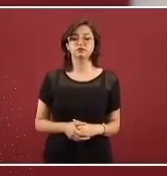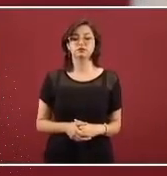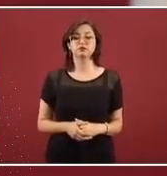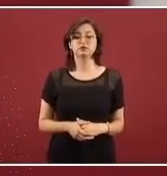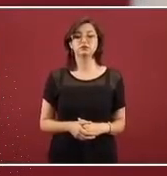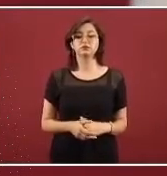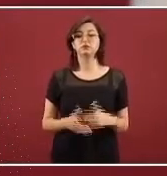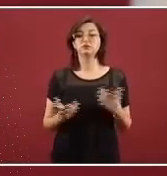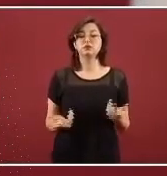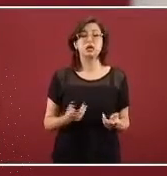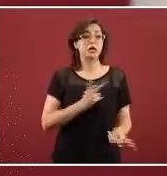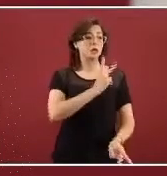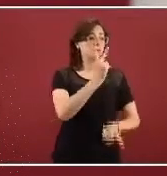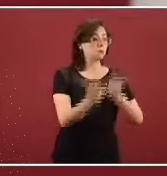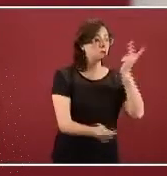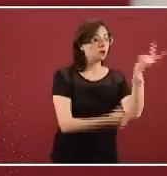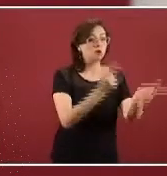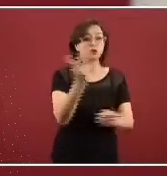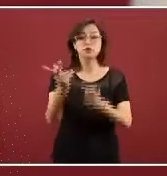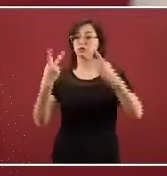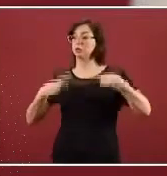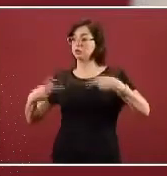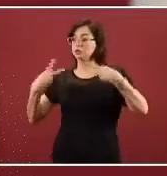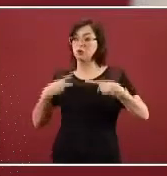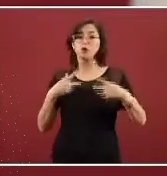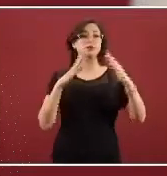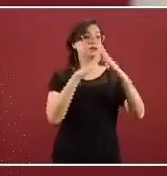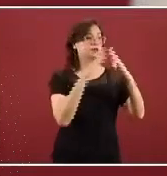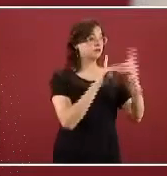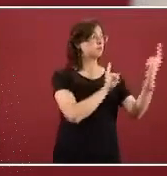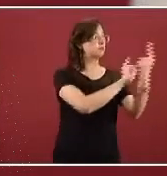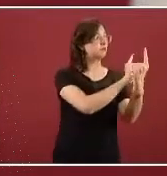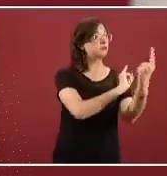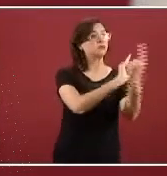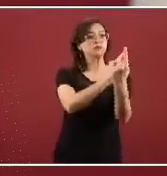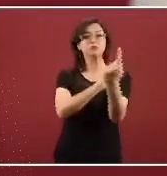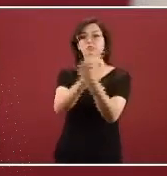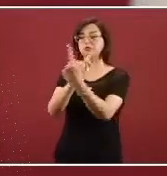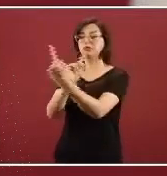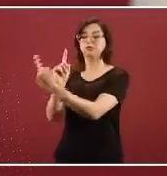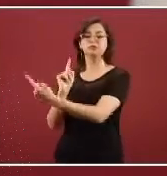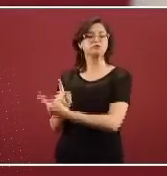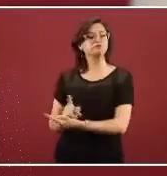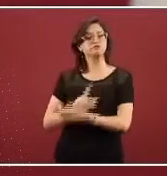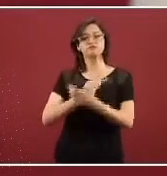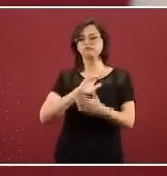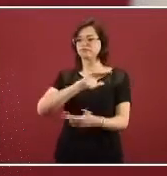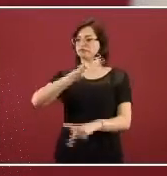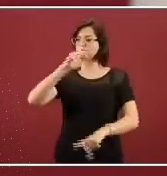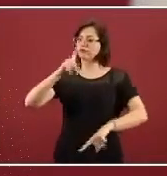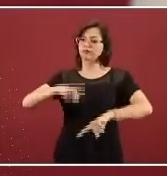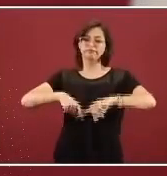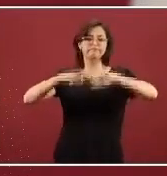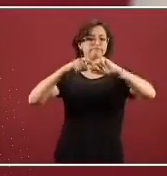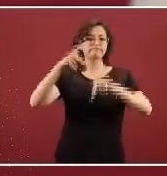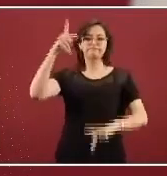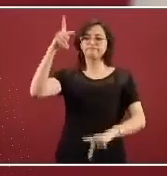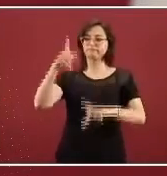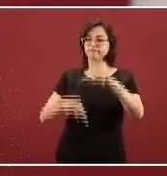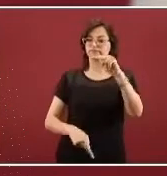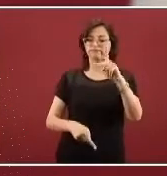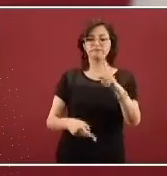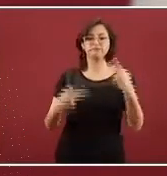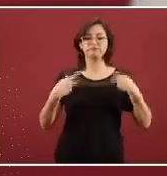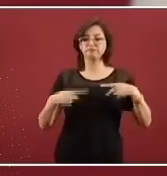los censos y encuestas a realizarse en territorio nacional que involucren la movilización de personas y la interacción física cara